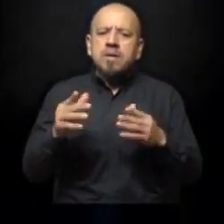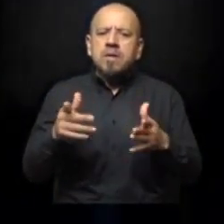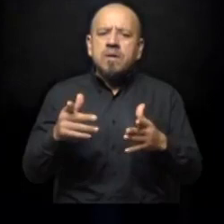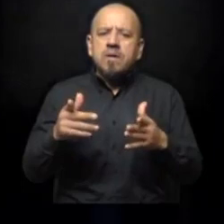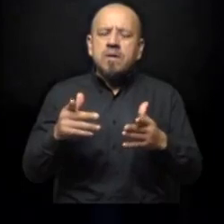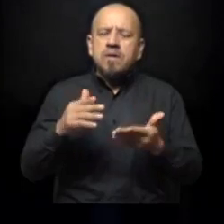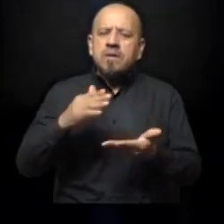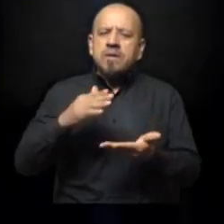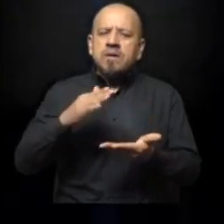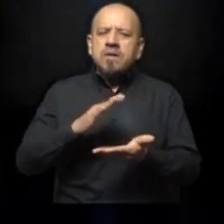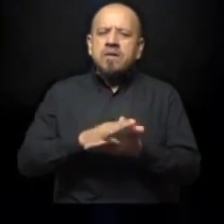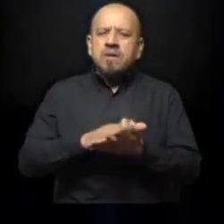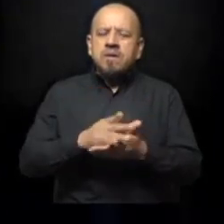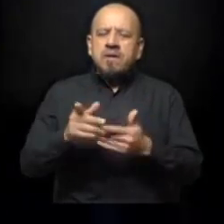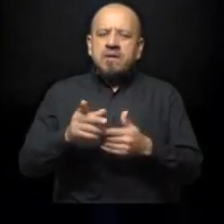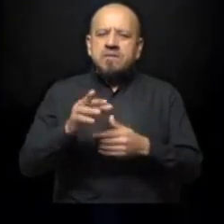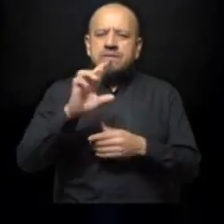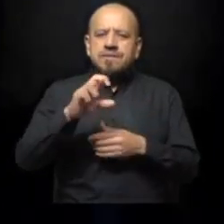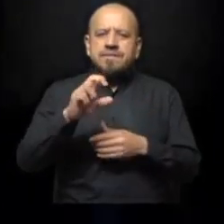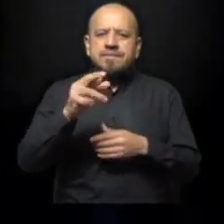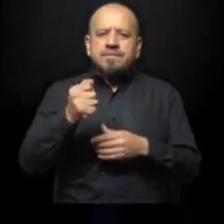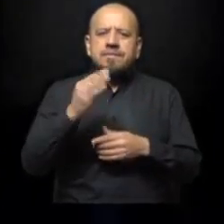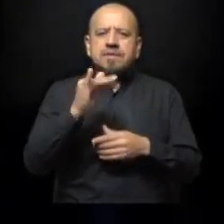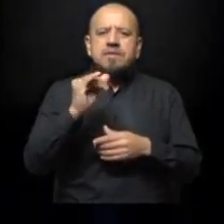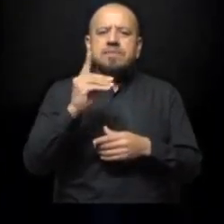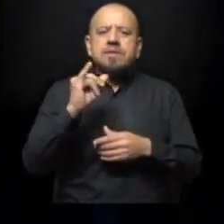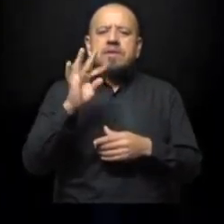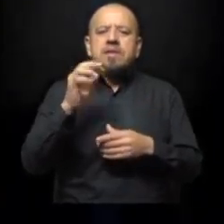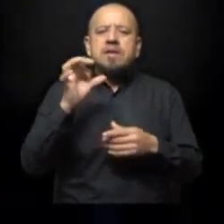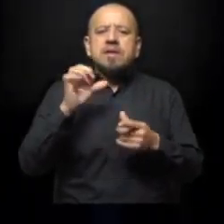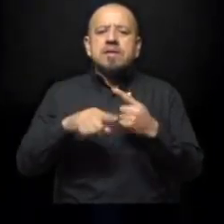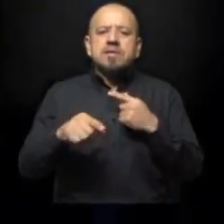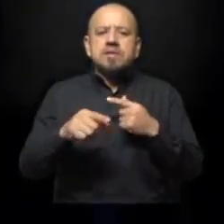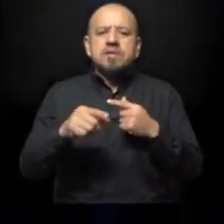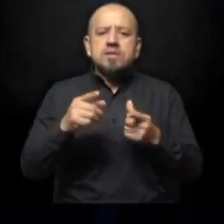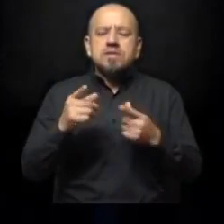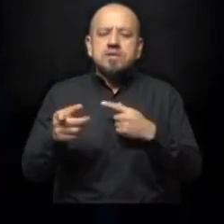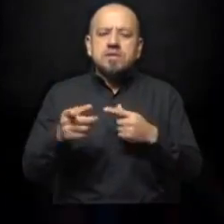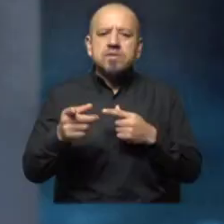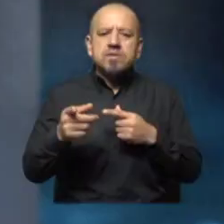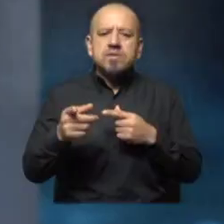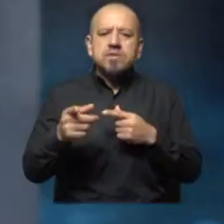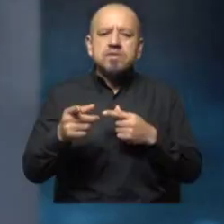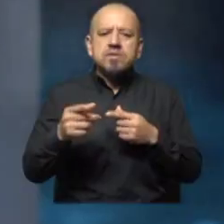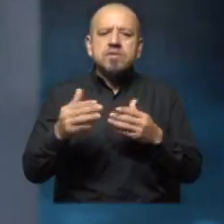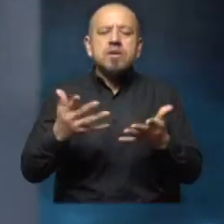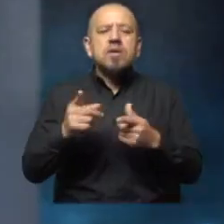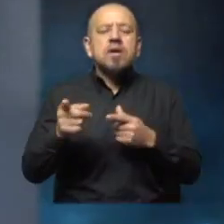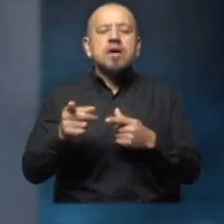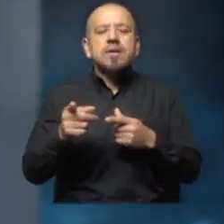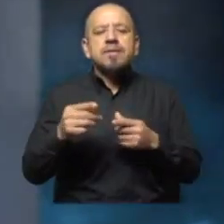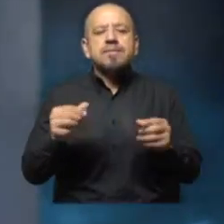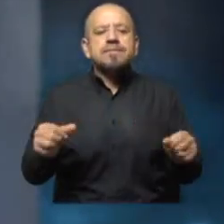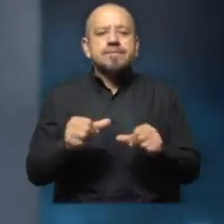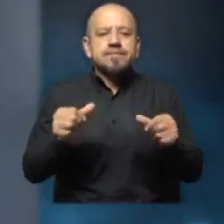tortillas o rapiditas creo que de avena con verduras al horno puede ser ahora estoy en un proceso